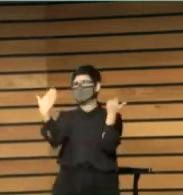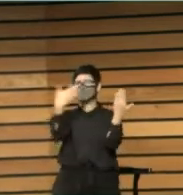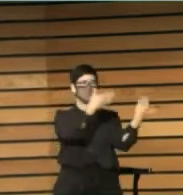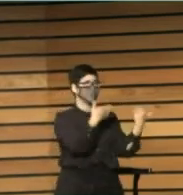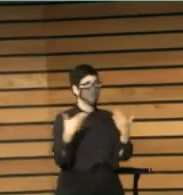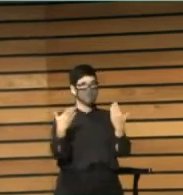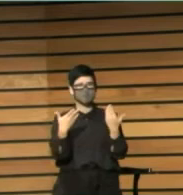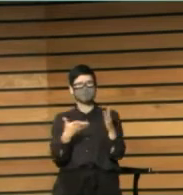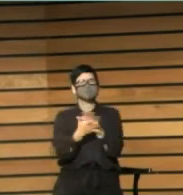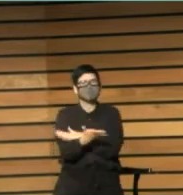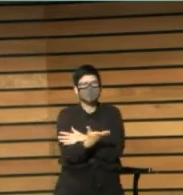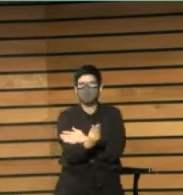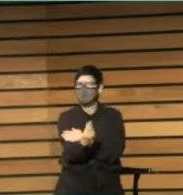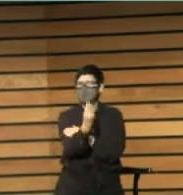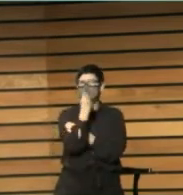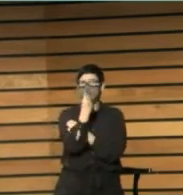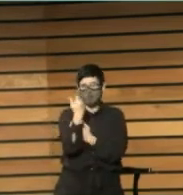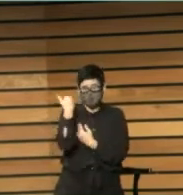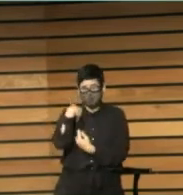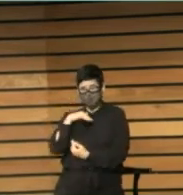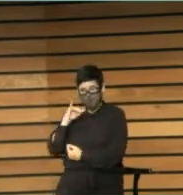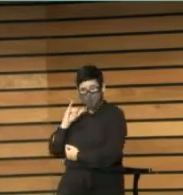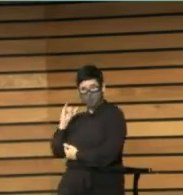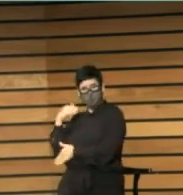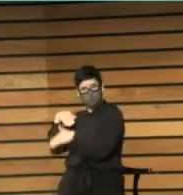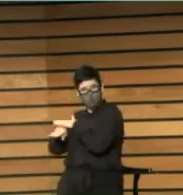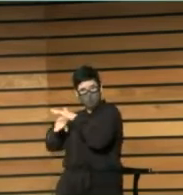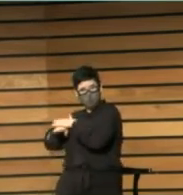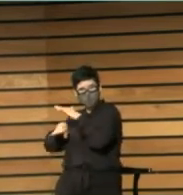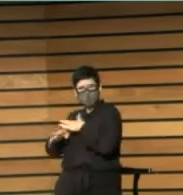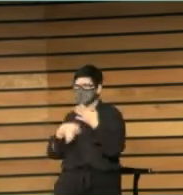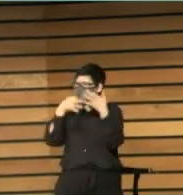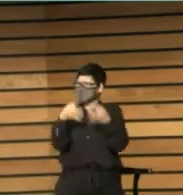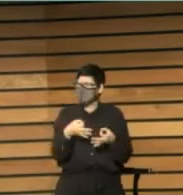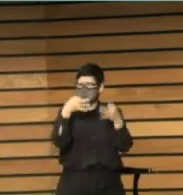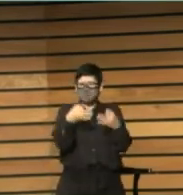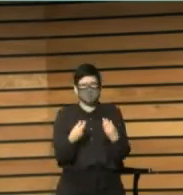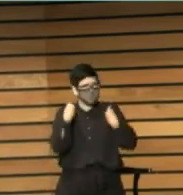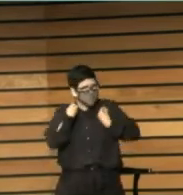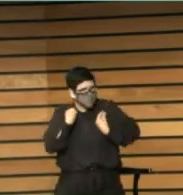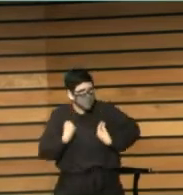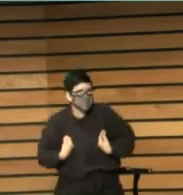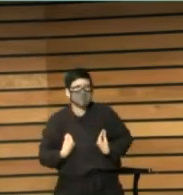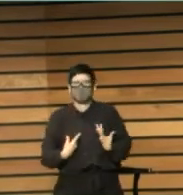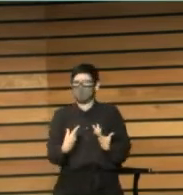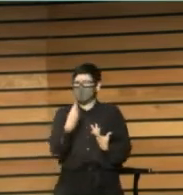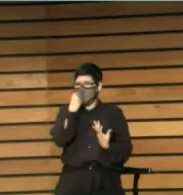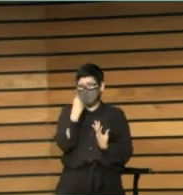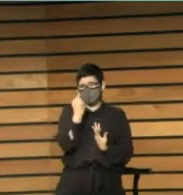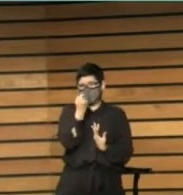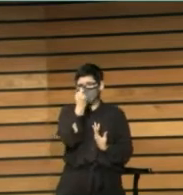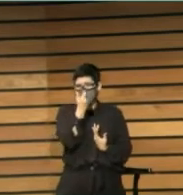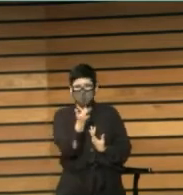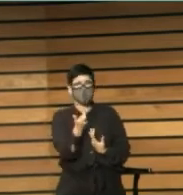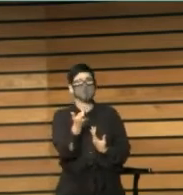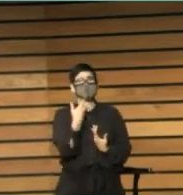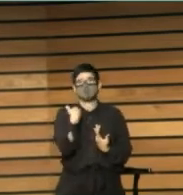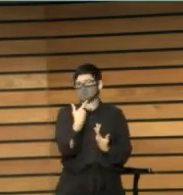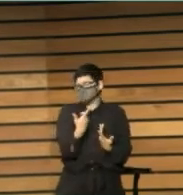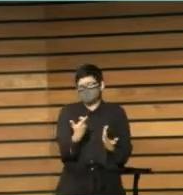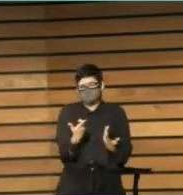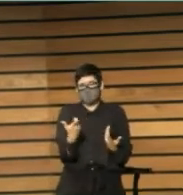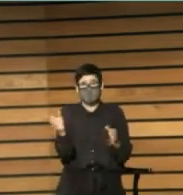que comer de lo que ya había y que siempre era lo mismo. La misma cantidad o la misma escasez. Pero a